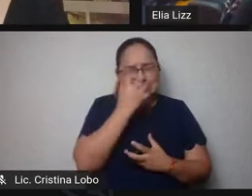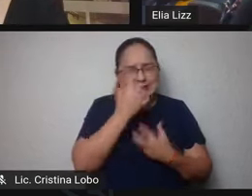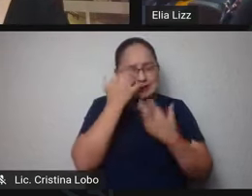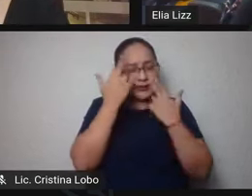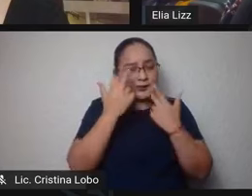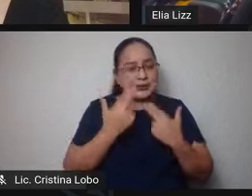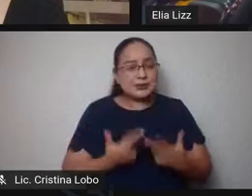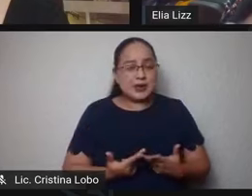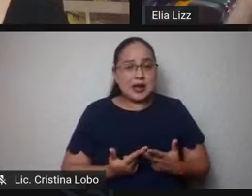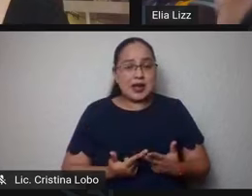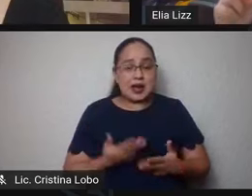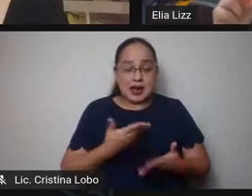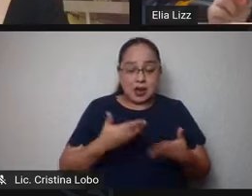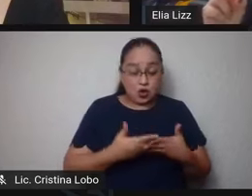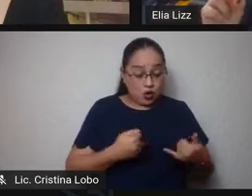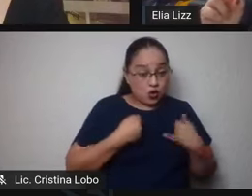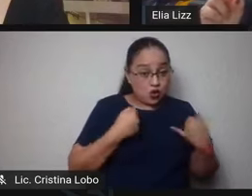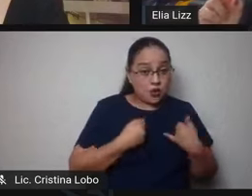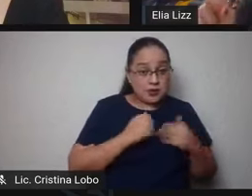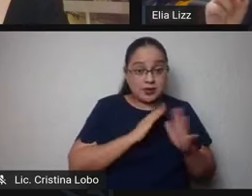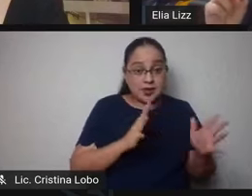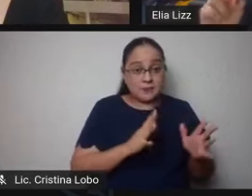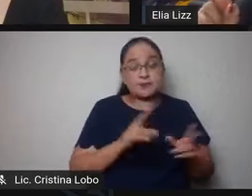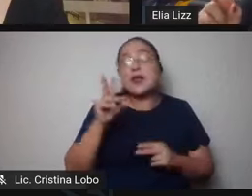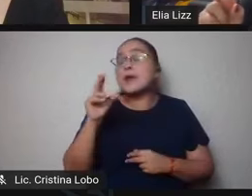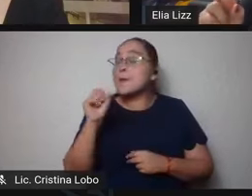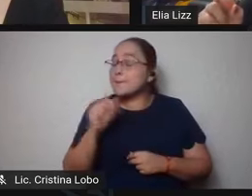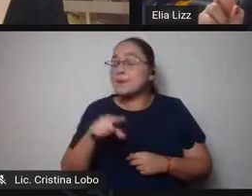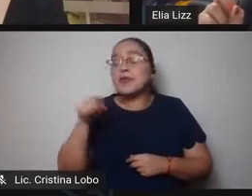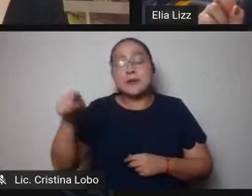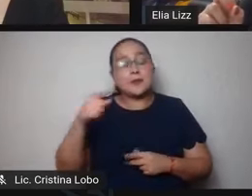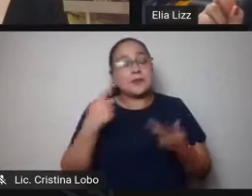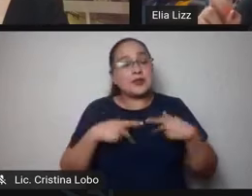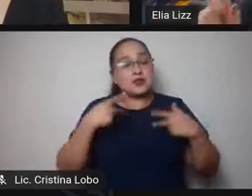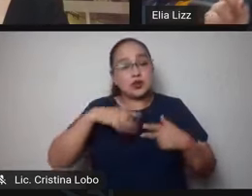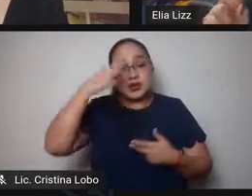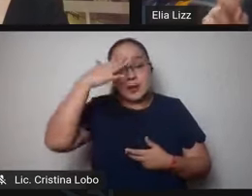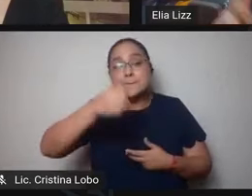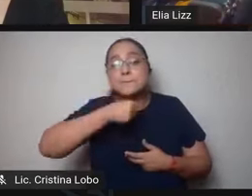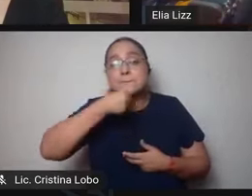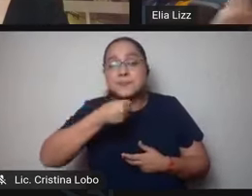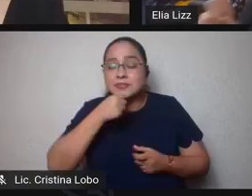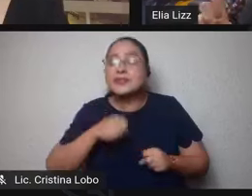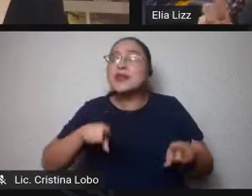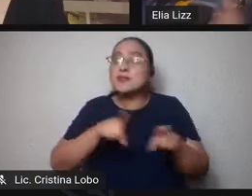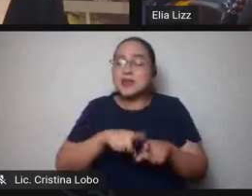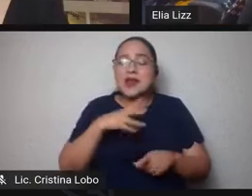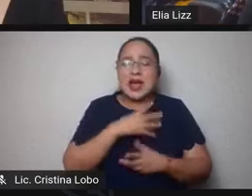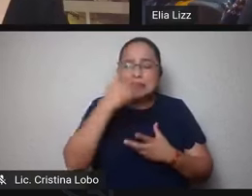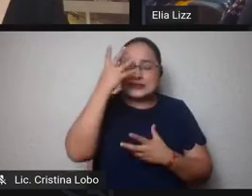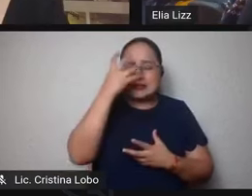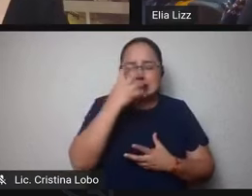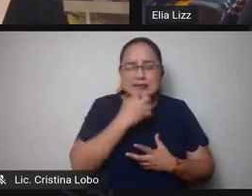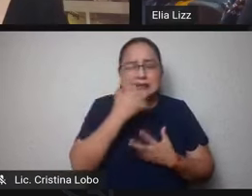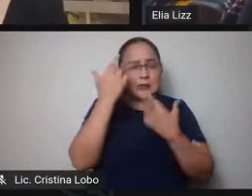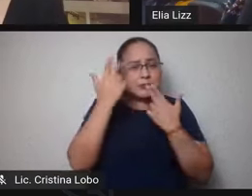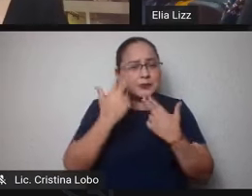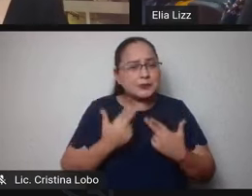depresión en la adolescencia, también tenemos mucha depresión en las personas mayores. Y la depresión va de la mano